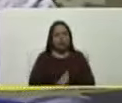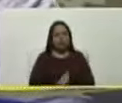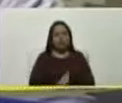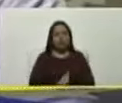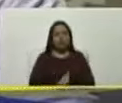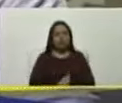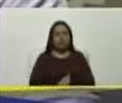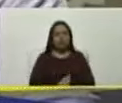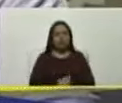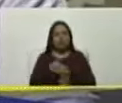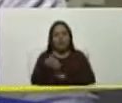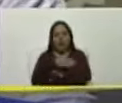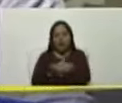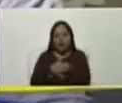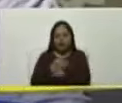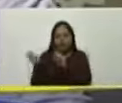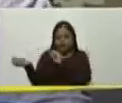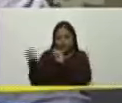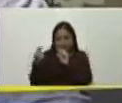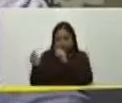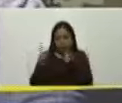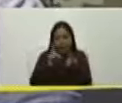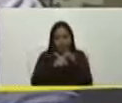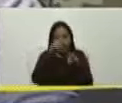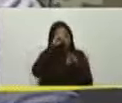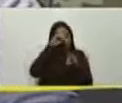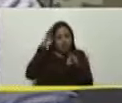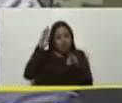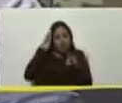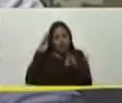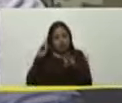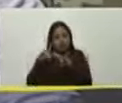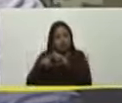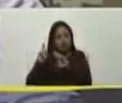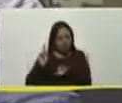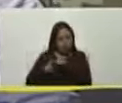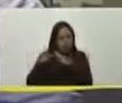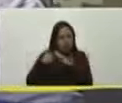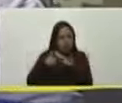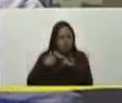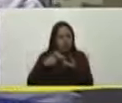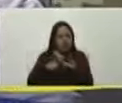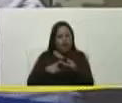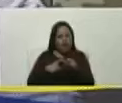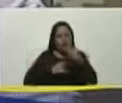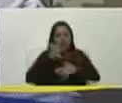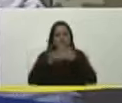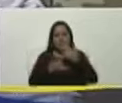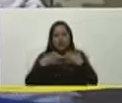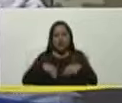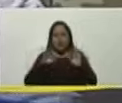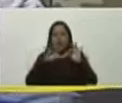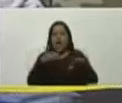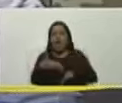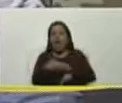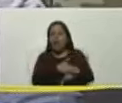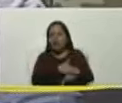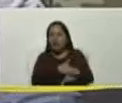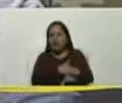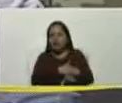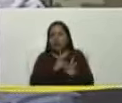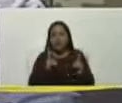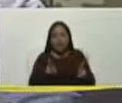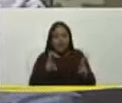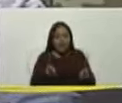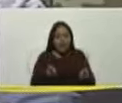conversando con Diosdado y con Cilia, vamos a asumir un proyecto especial. Así como dijimos,